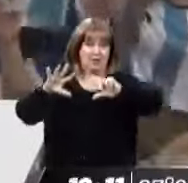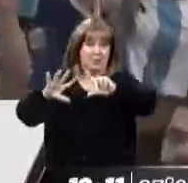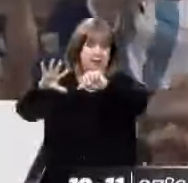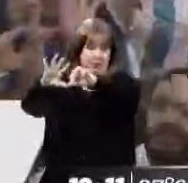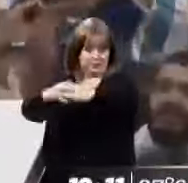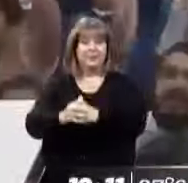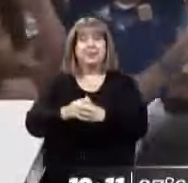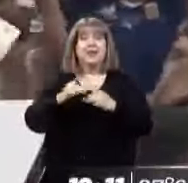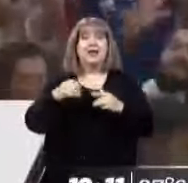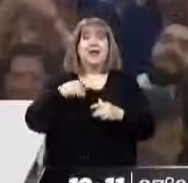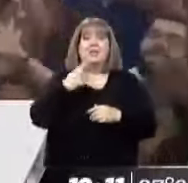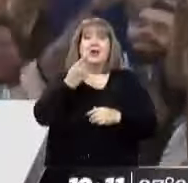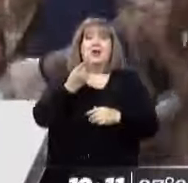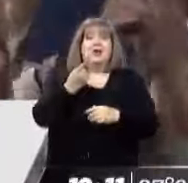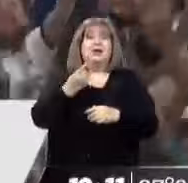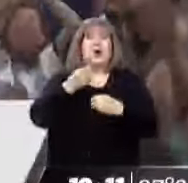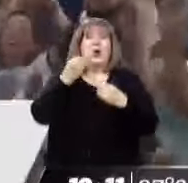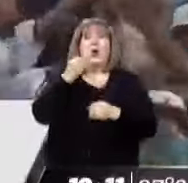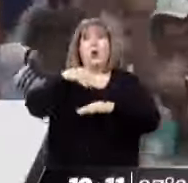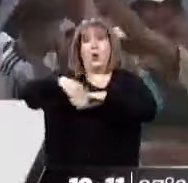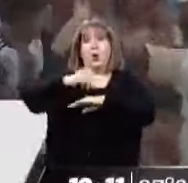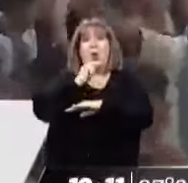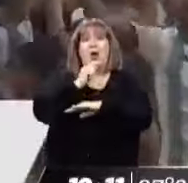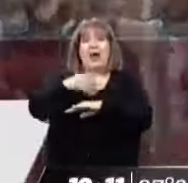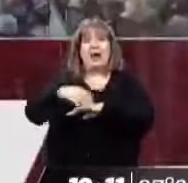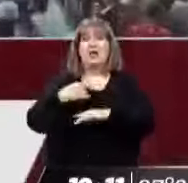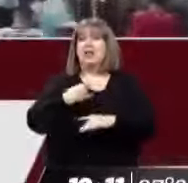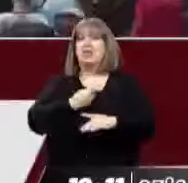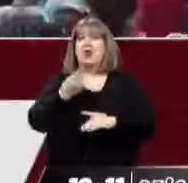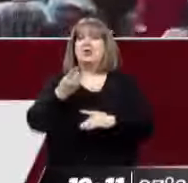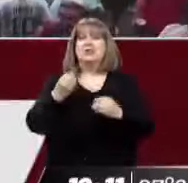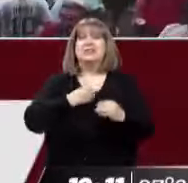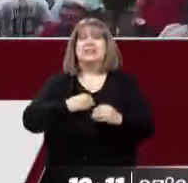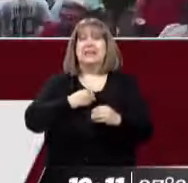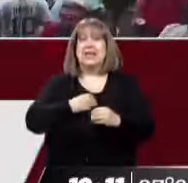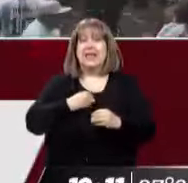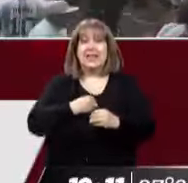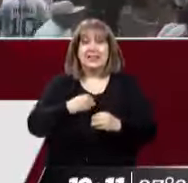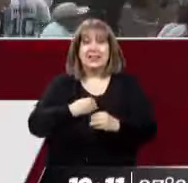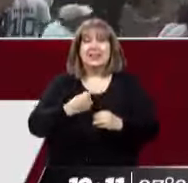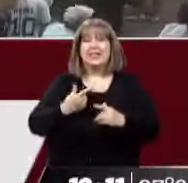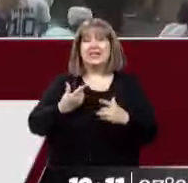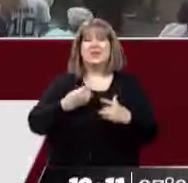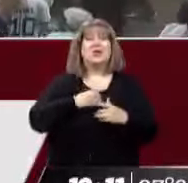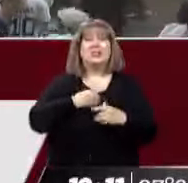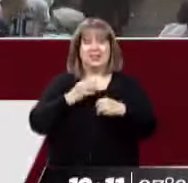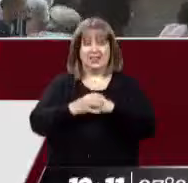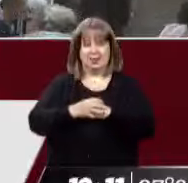qué sentís, Julián, más de describirnos lo que estamos viendo, ¿qué sentís vos de estar ahí en medio de ese mar de